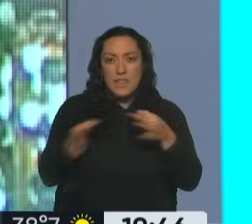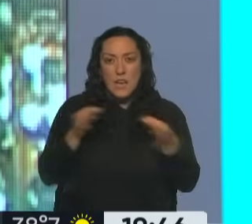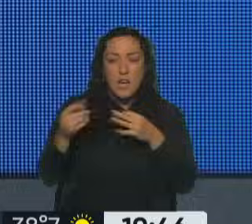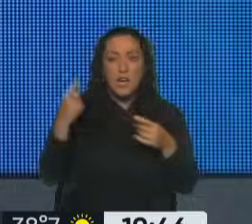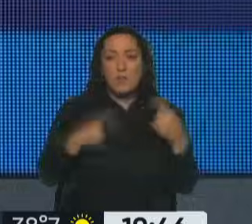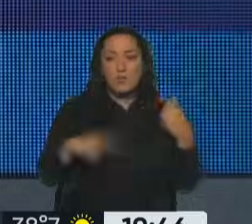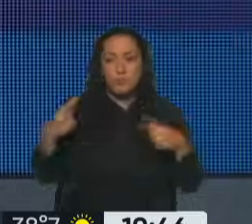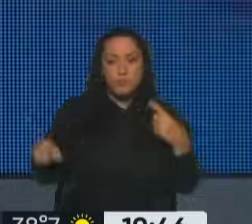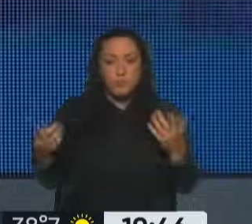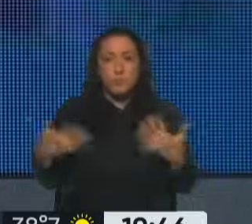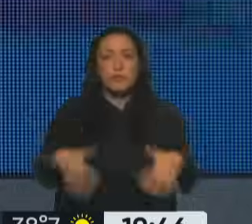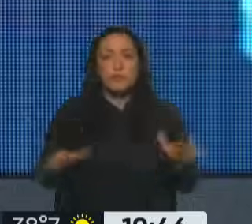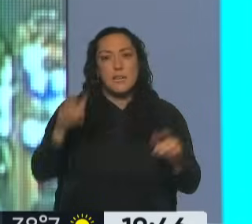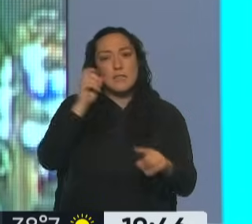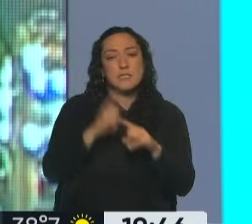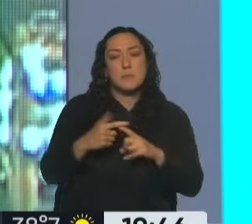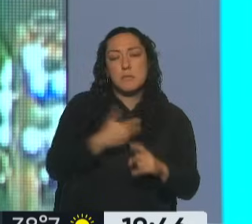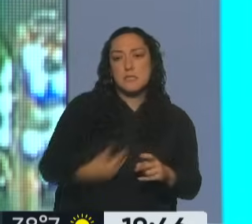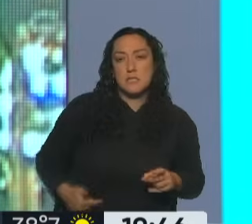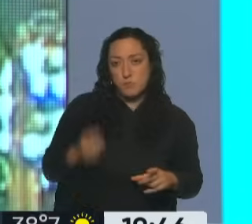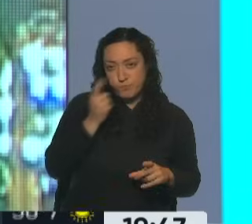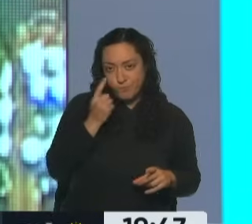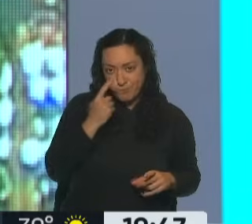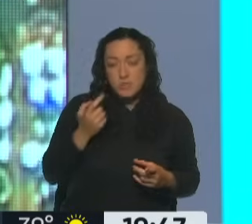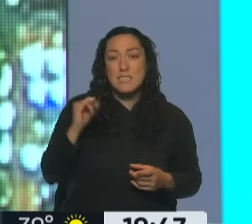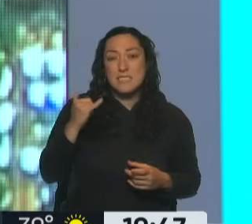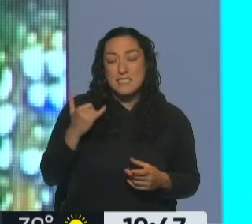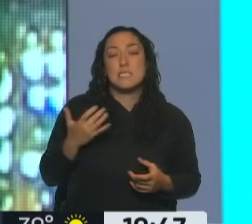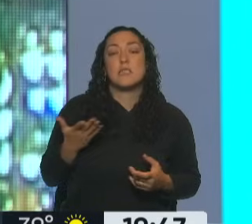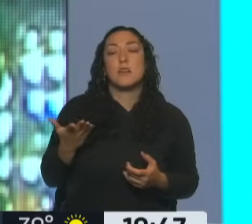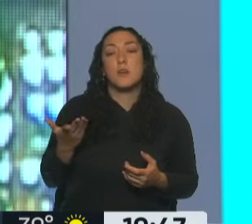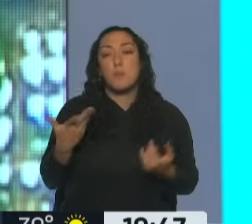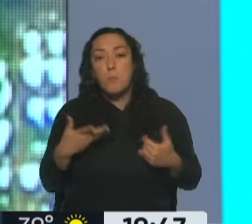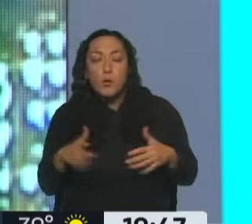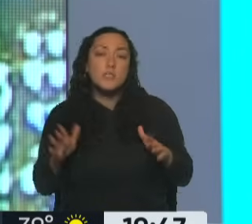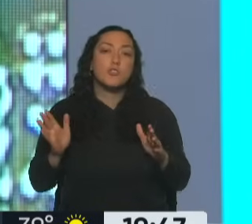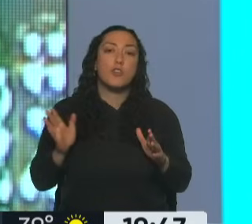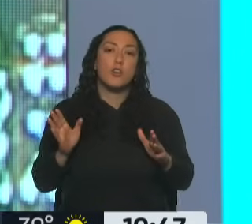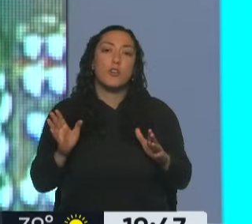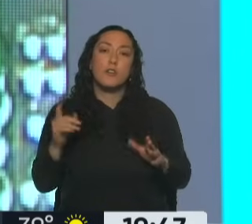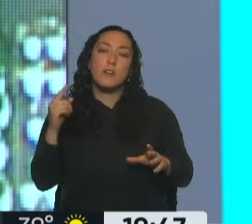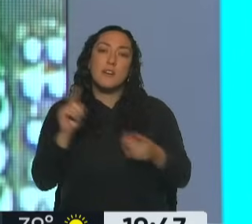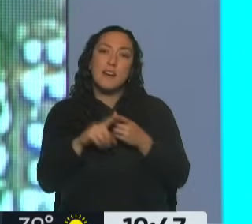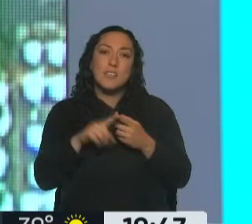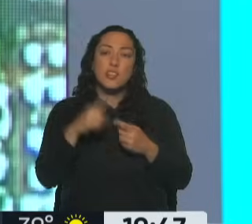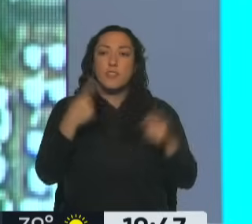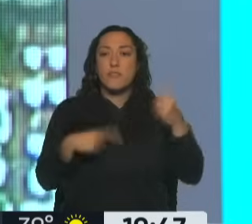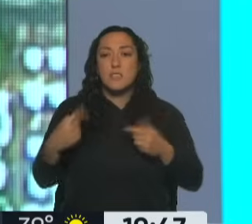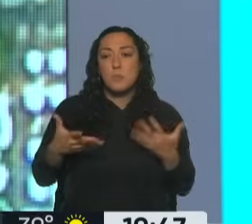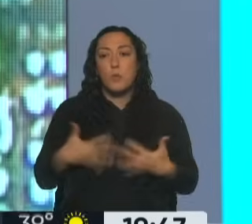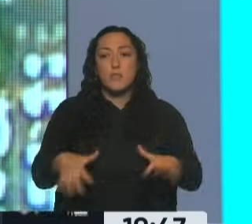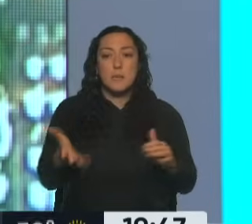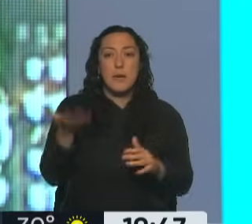también conoces al expresidente. Sí, sí, no, por eso te digo, se pueden dar varios diálogos. ¿Qué hizo Milei ayer?